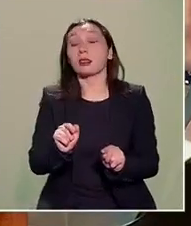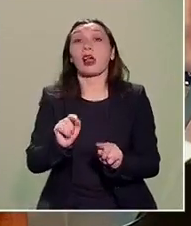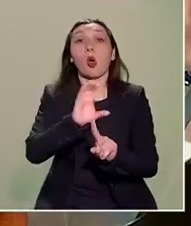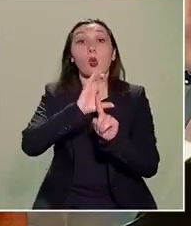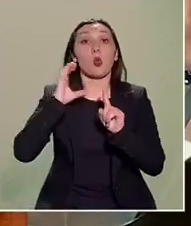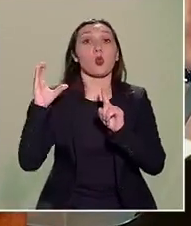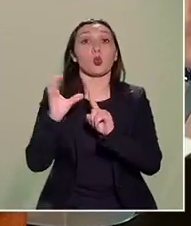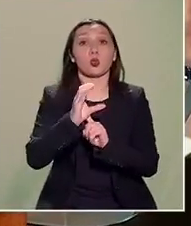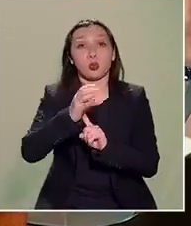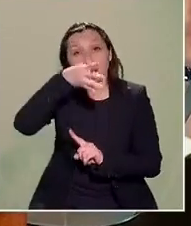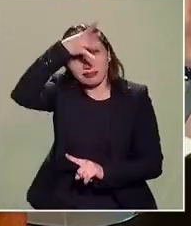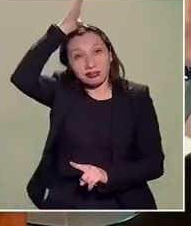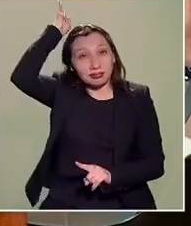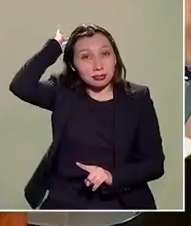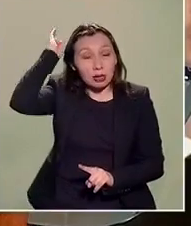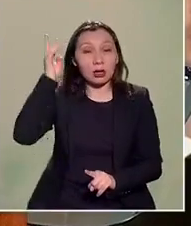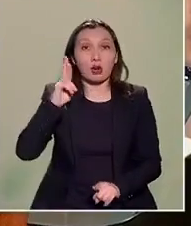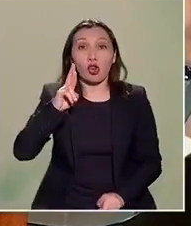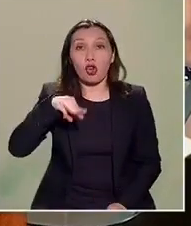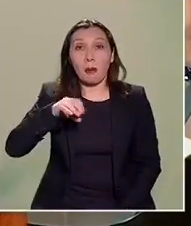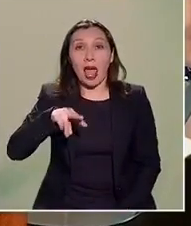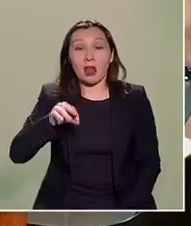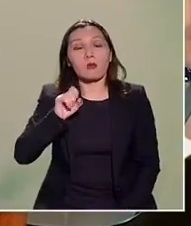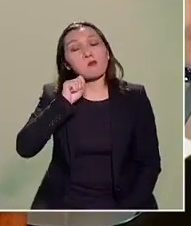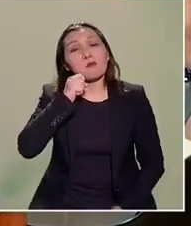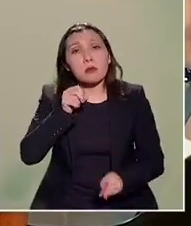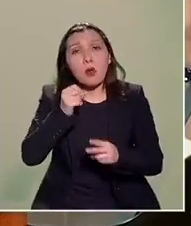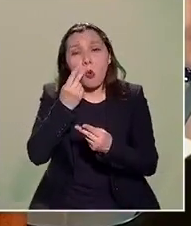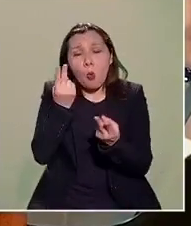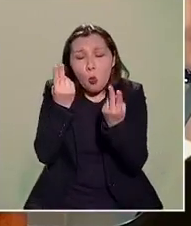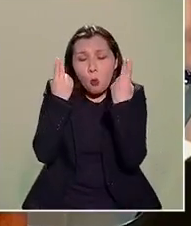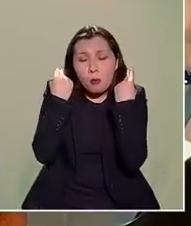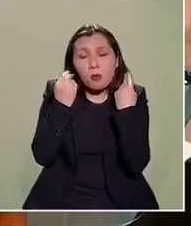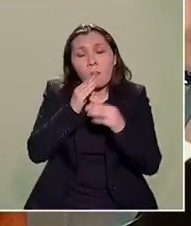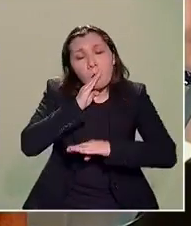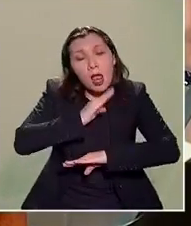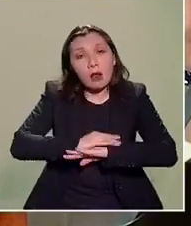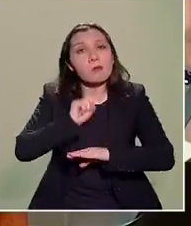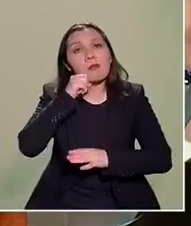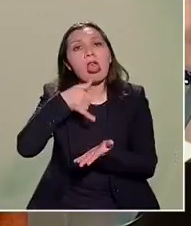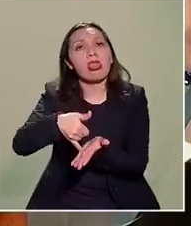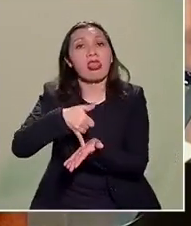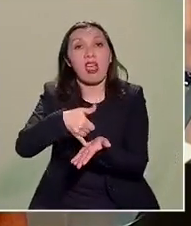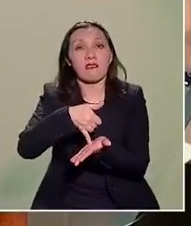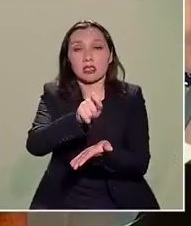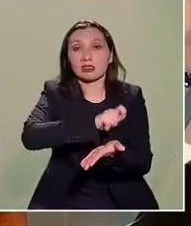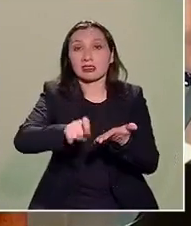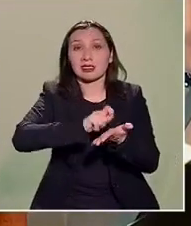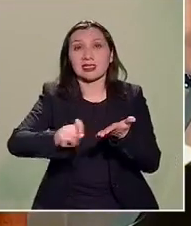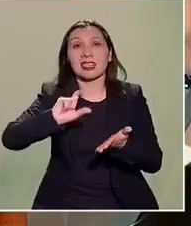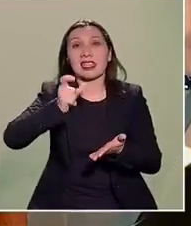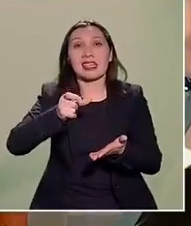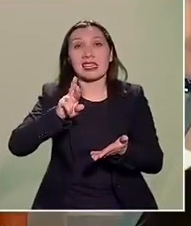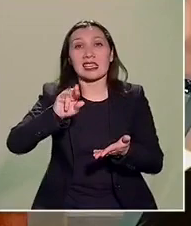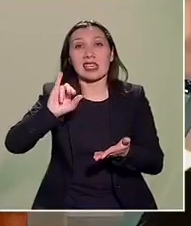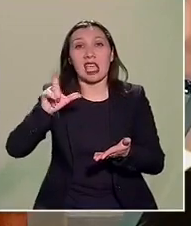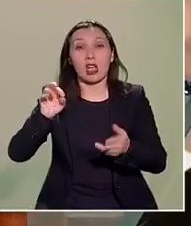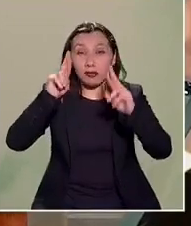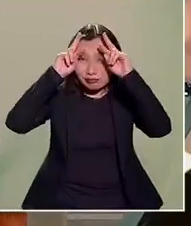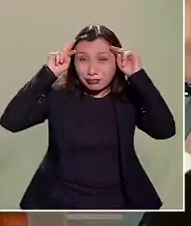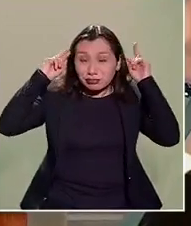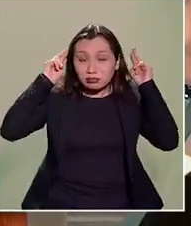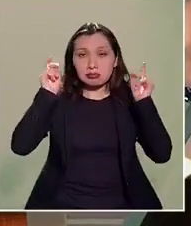la cultura romana humildad era una señal de debilidad en la literatura griega no se